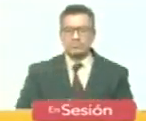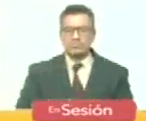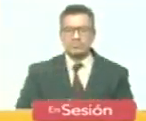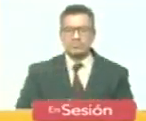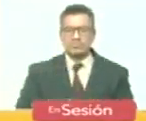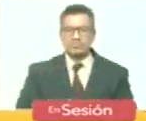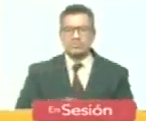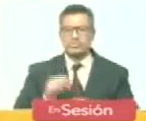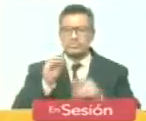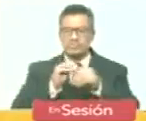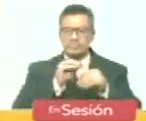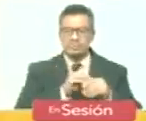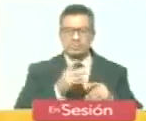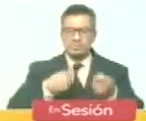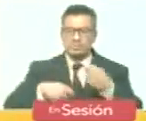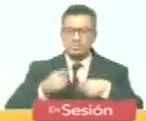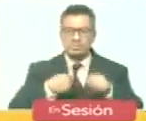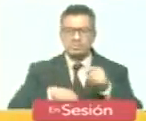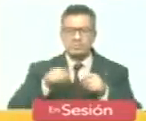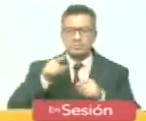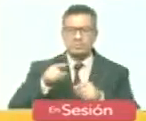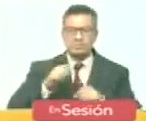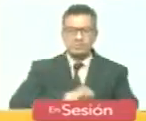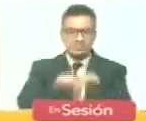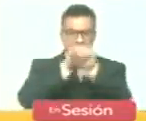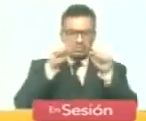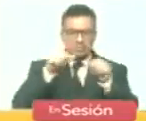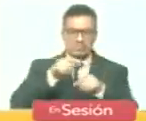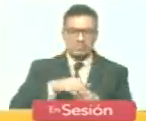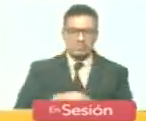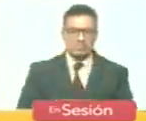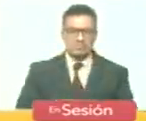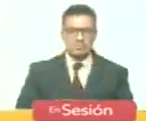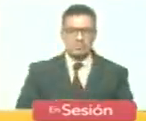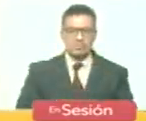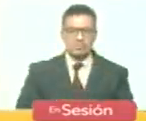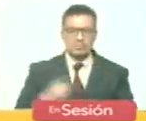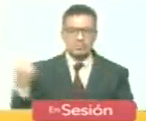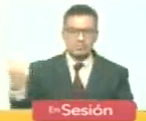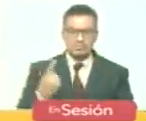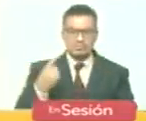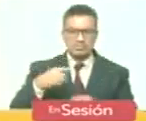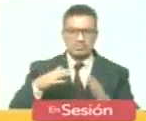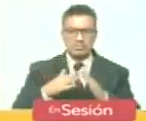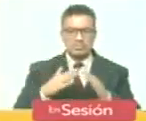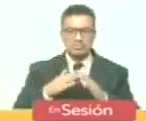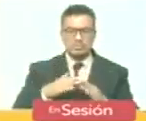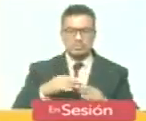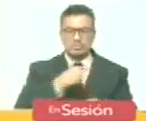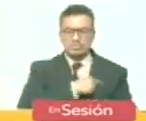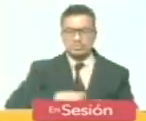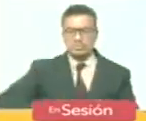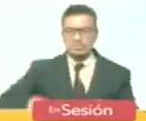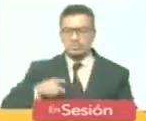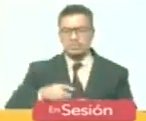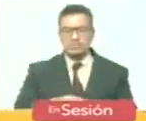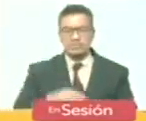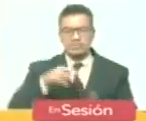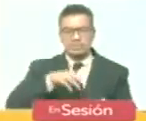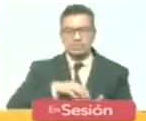Lo llamaron a una negociación en la mañana, aquí en Miraflores, para que